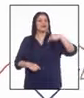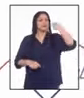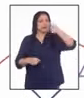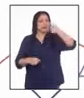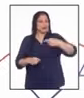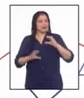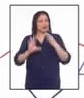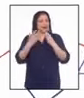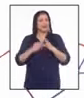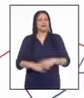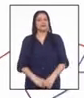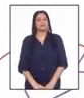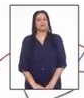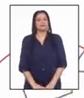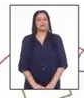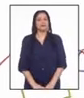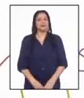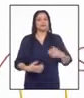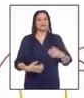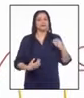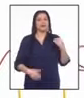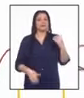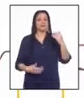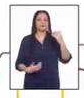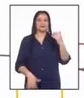siguiente programa.